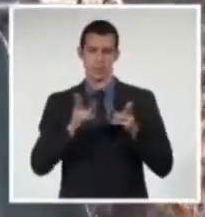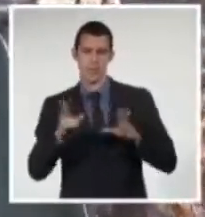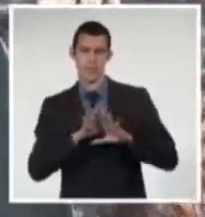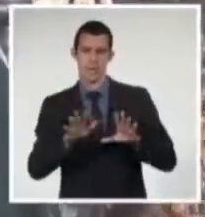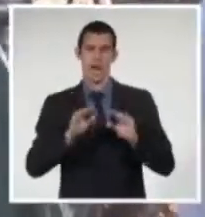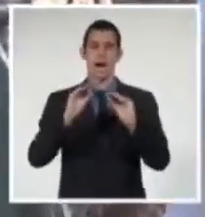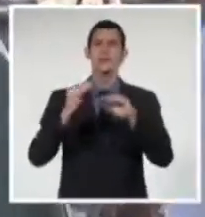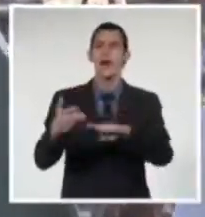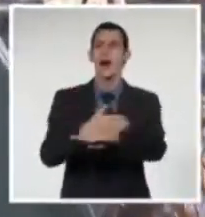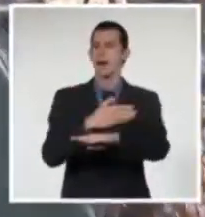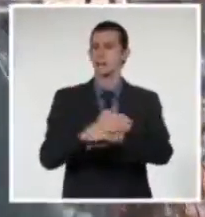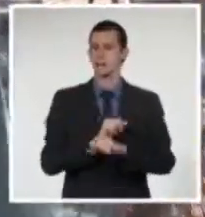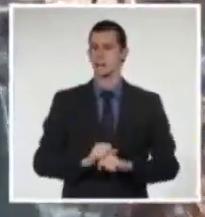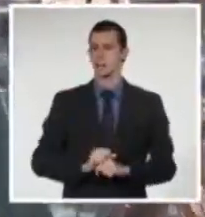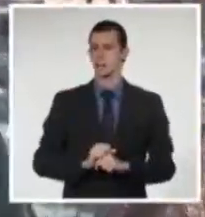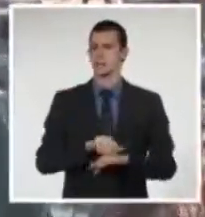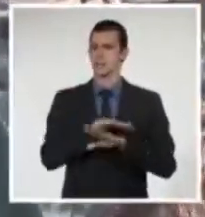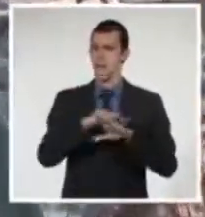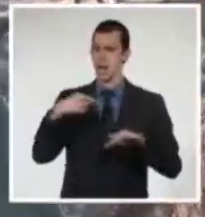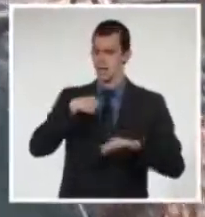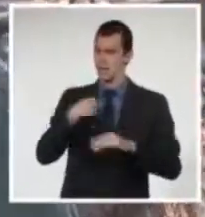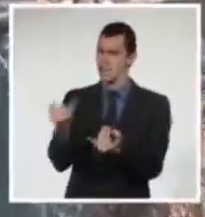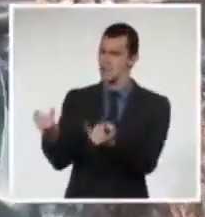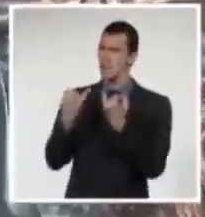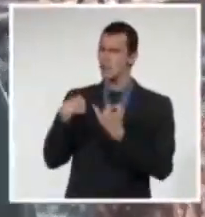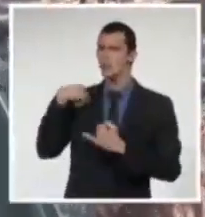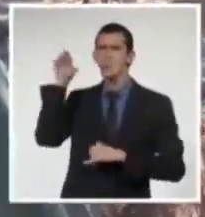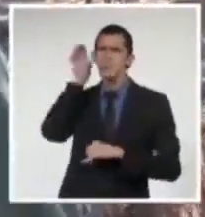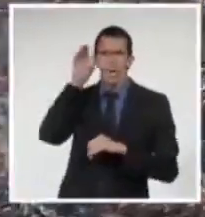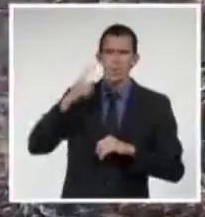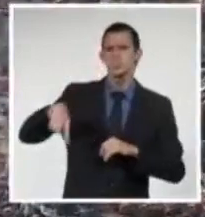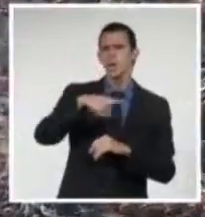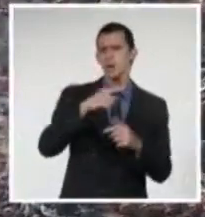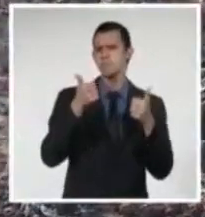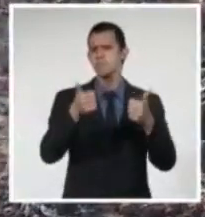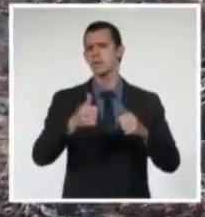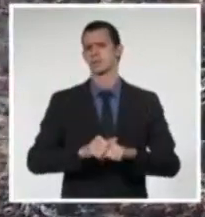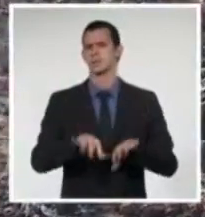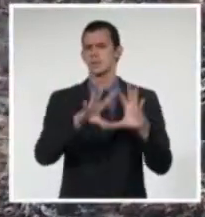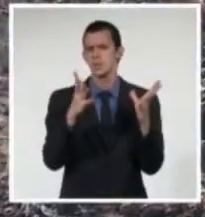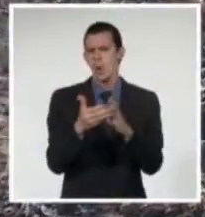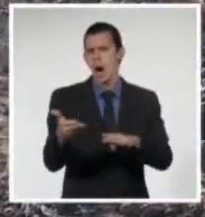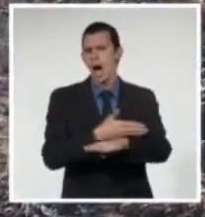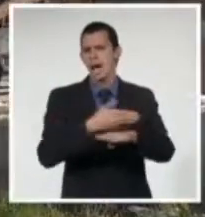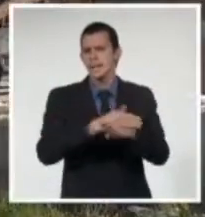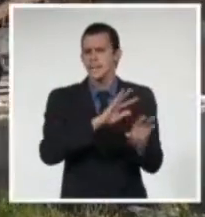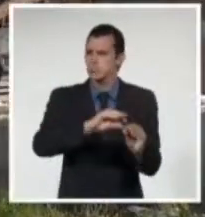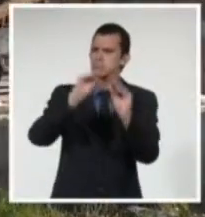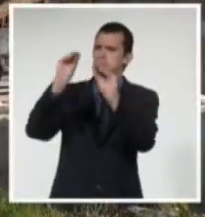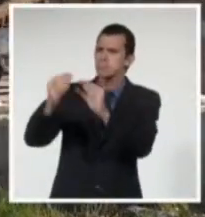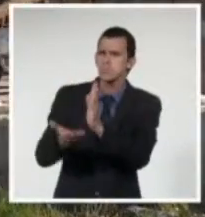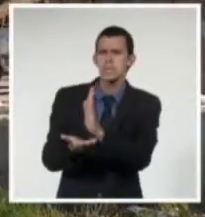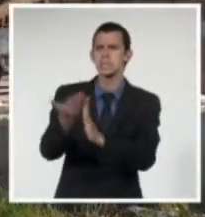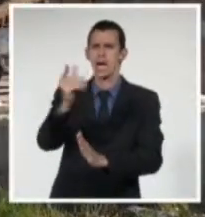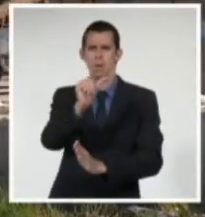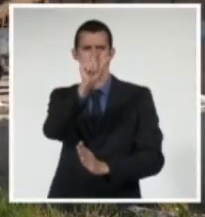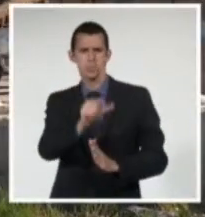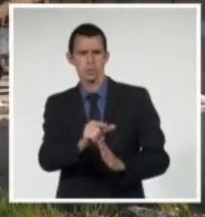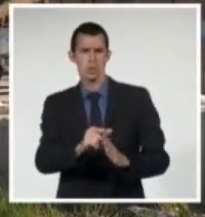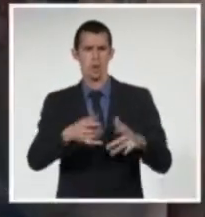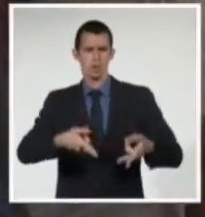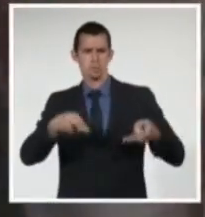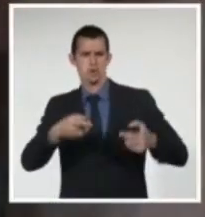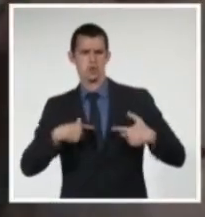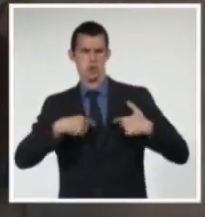alerta bien. Salieron a tiempo, se protegieron a tiempo. Allí donde más de 70 viviendas sufrieron los daños del